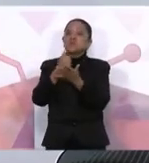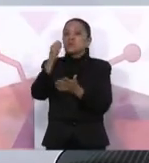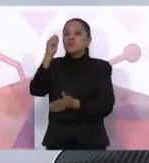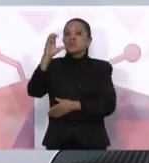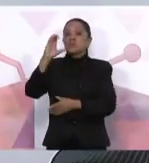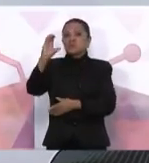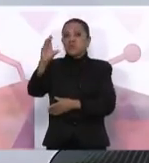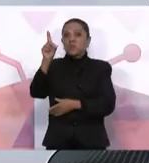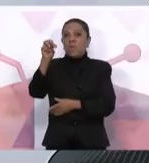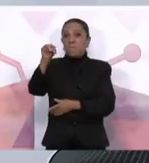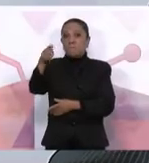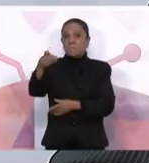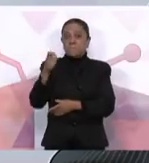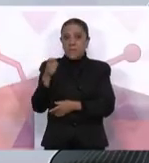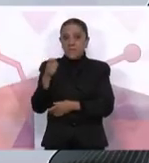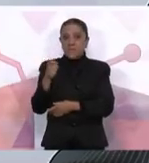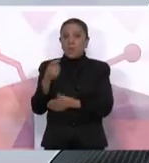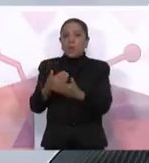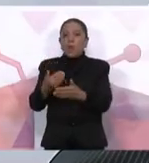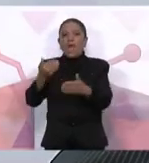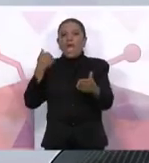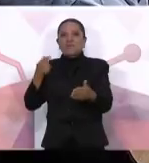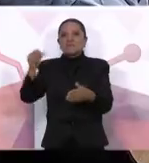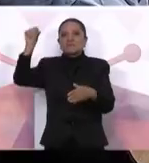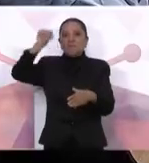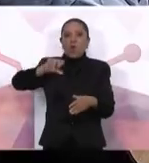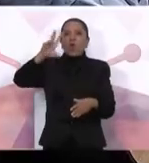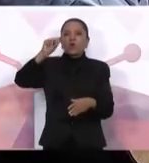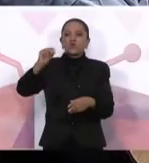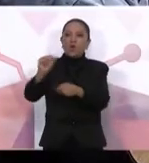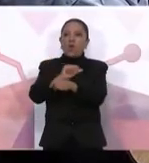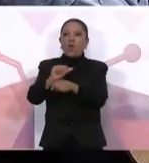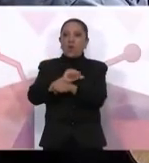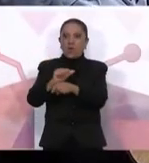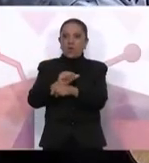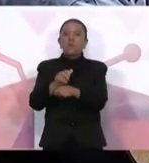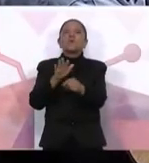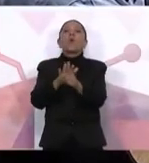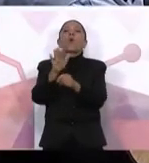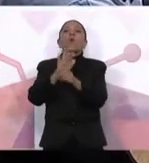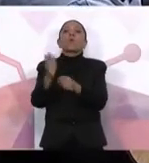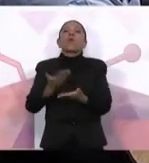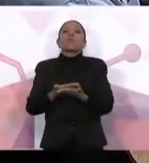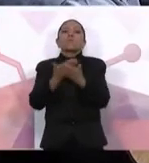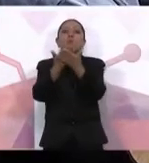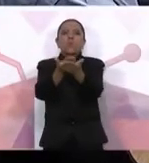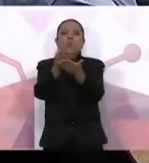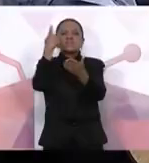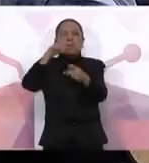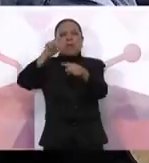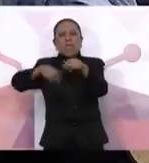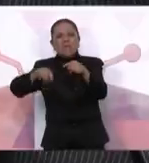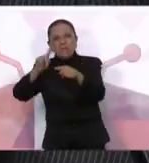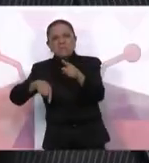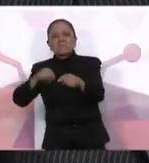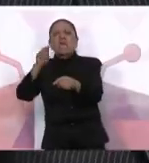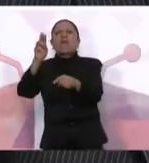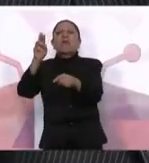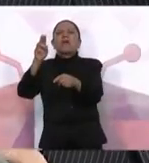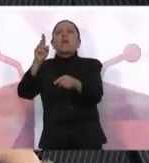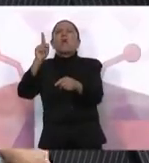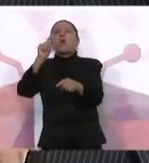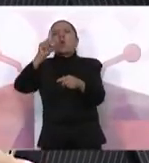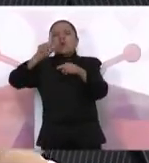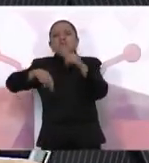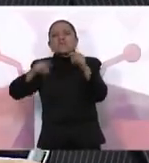hoy no circula cuál es su propuesta para es incentivar el uso de vehículos particulares y tener un